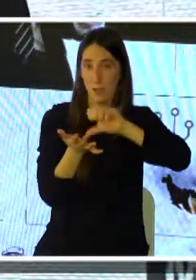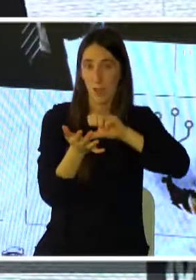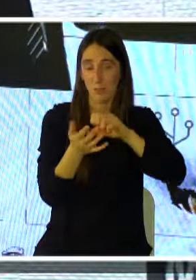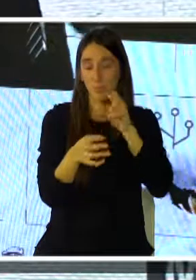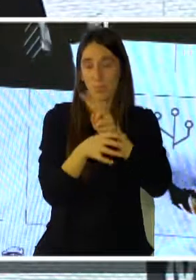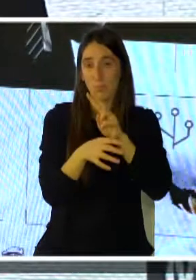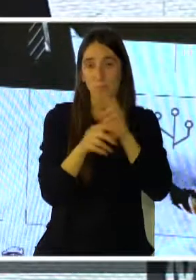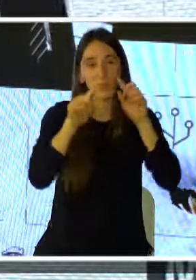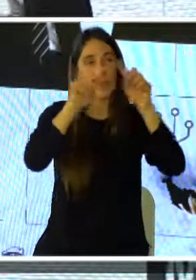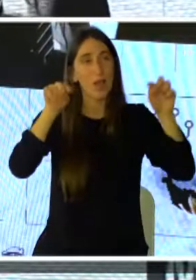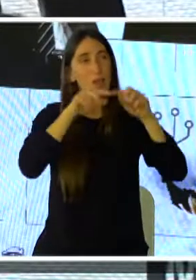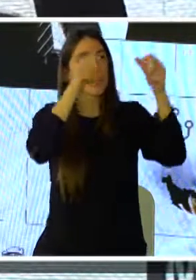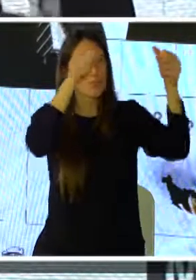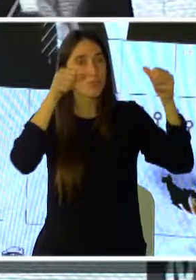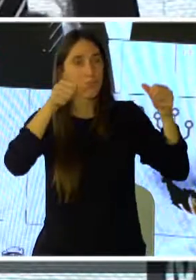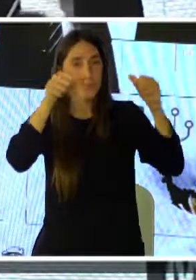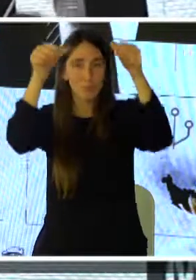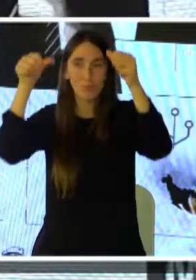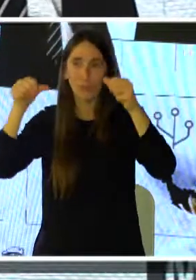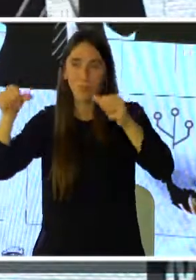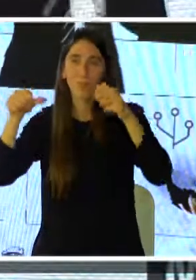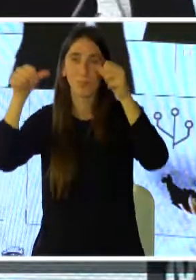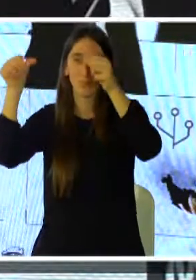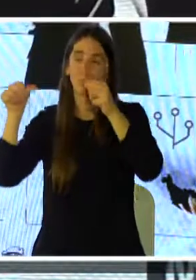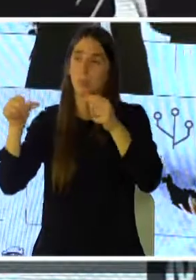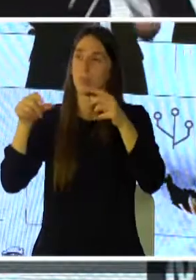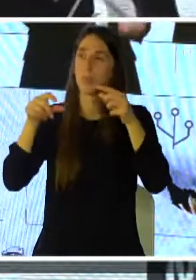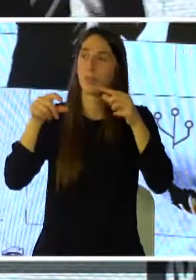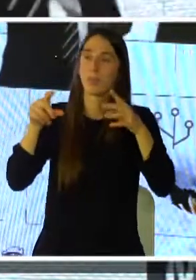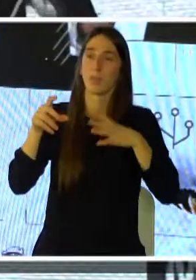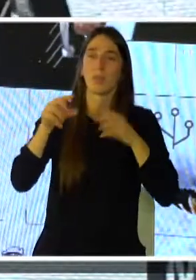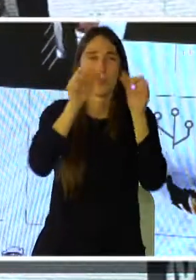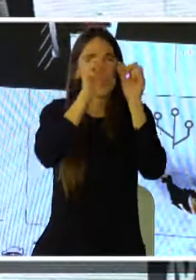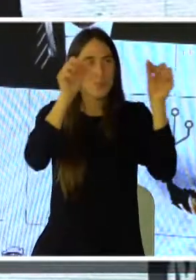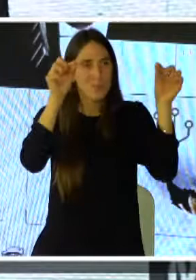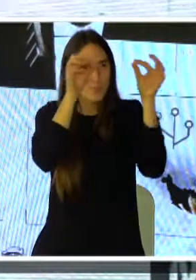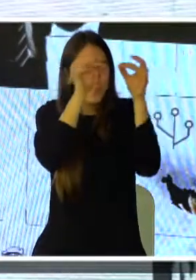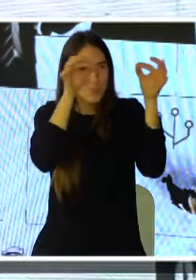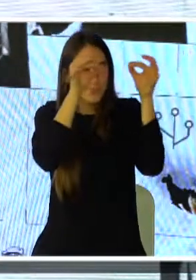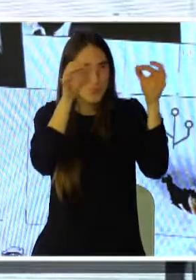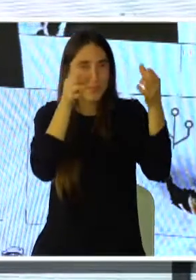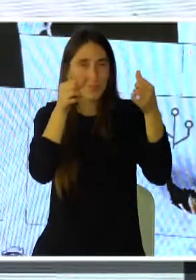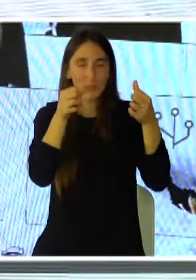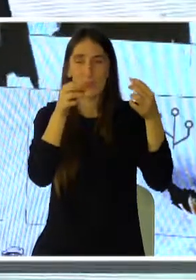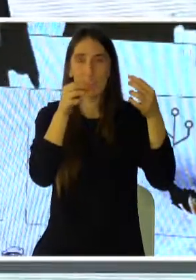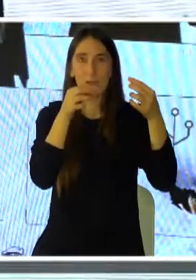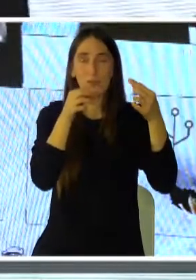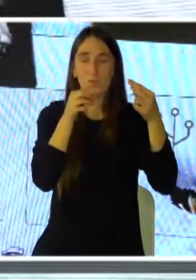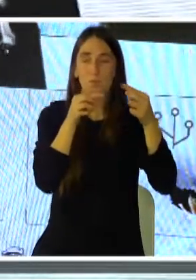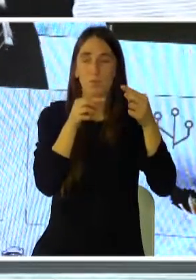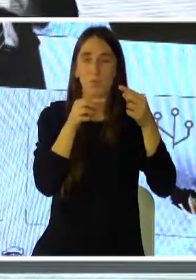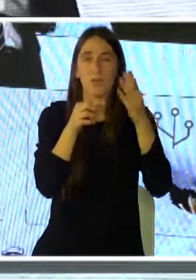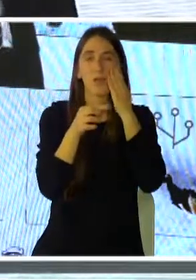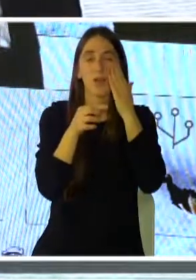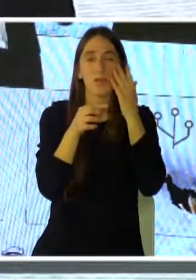carteles que se detectan, porque tiene una precisión de GPS de algunos centímetros, y eso sabemos